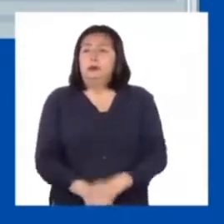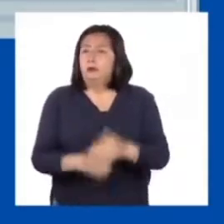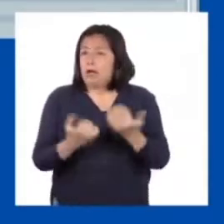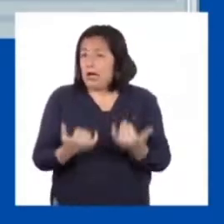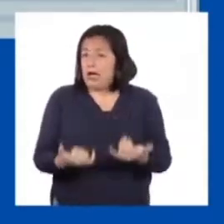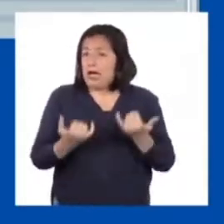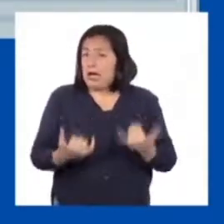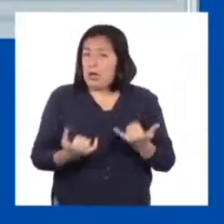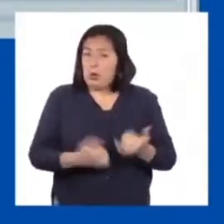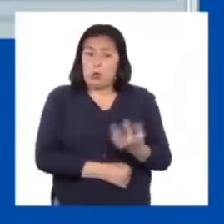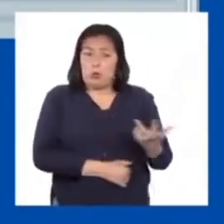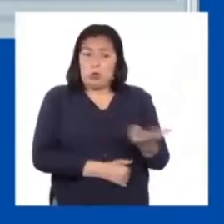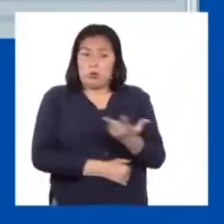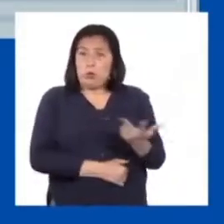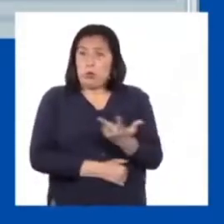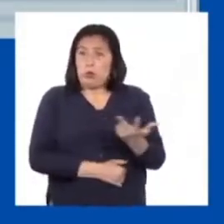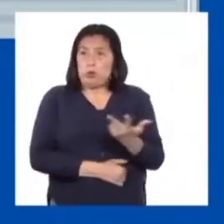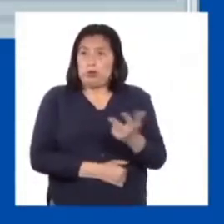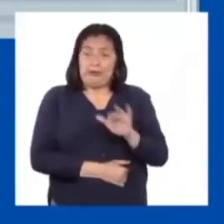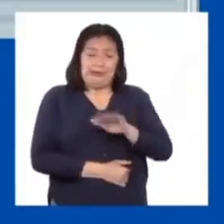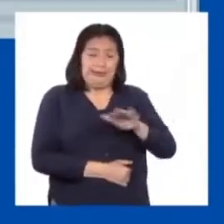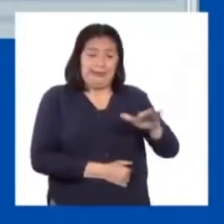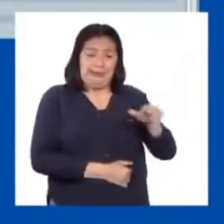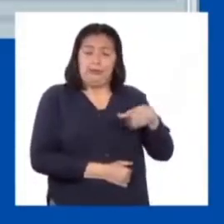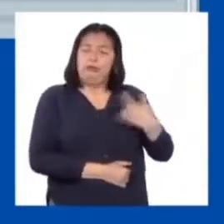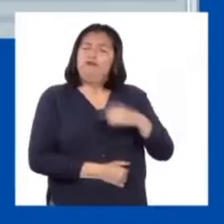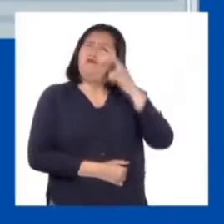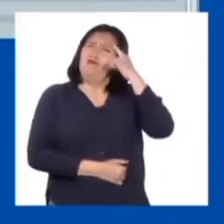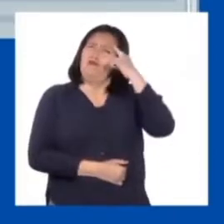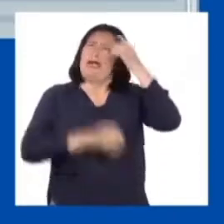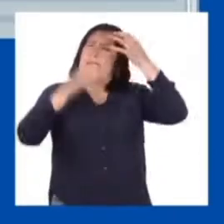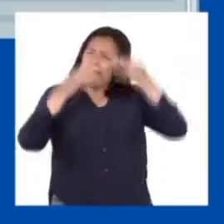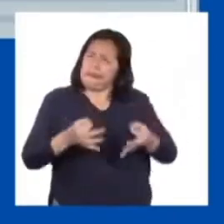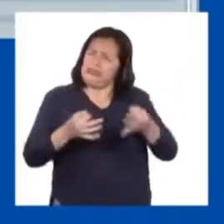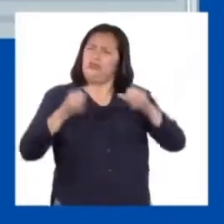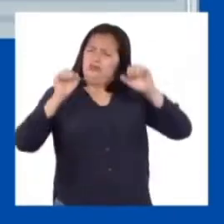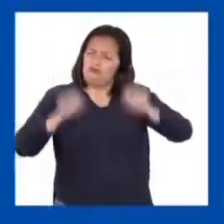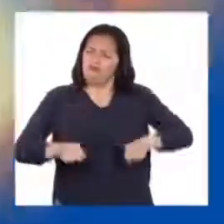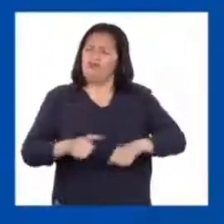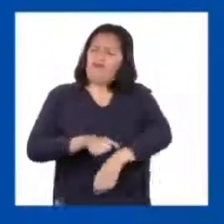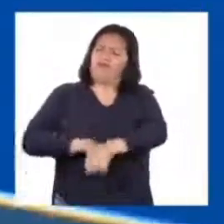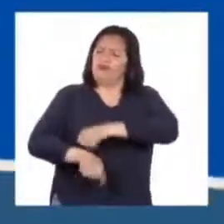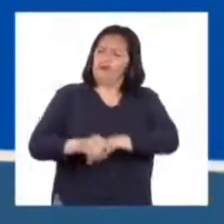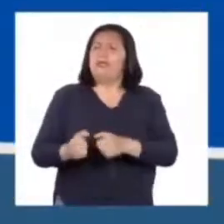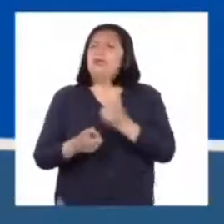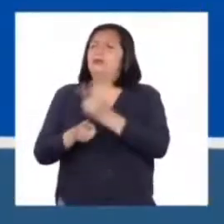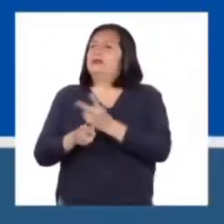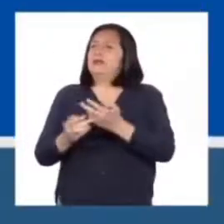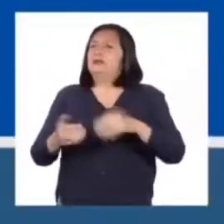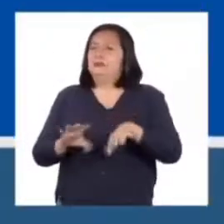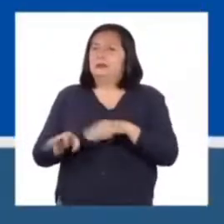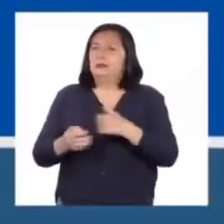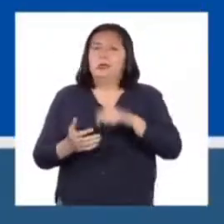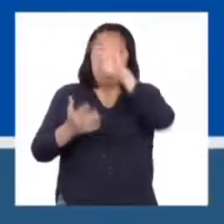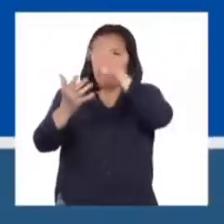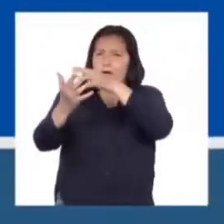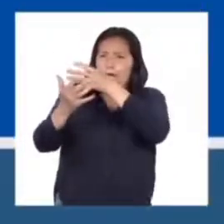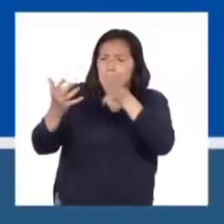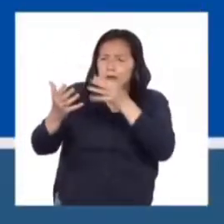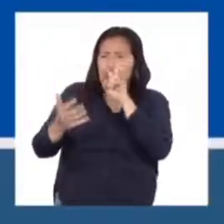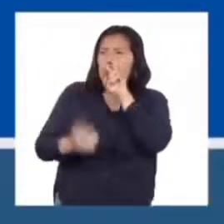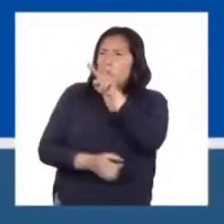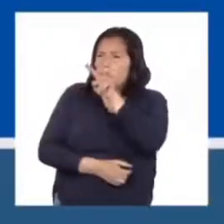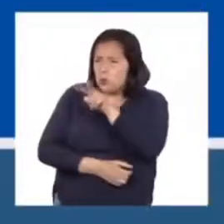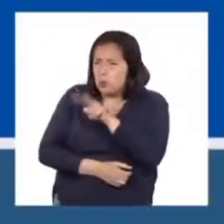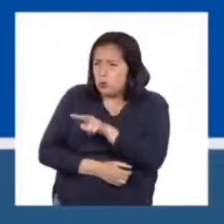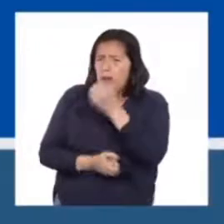Desde hoy, Mariana, Lucía y Antonio han decidido tomar acción y cuidar a los animales. La tabla los ha ayudado a observar